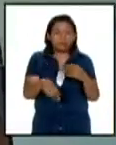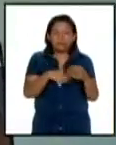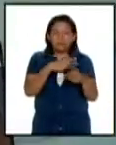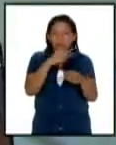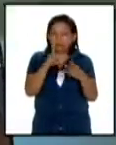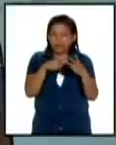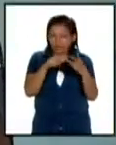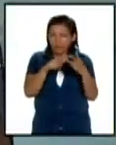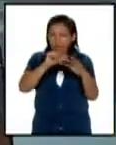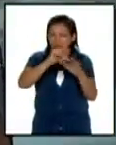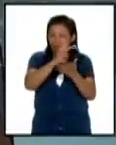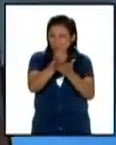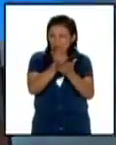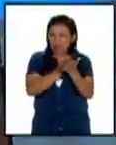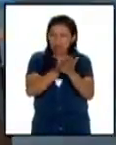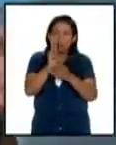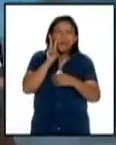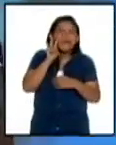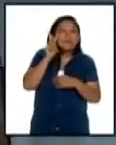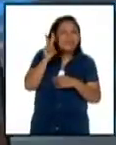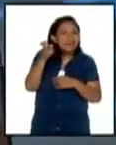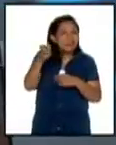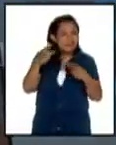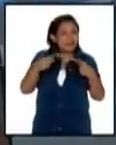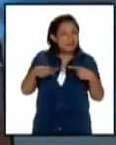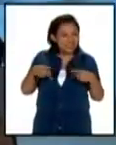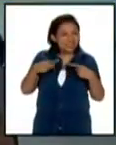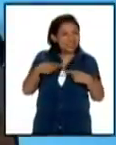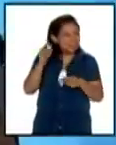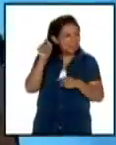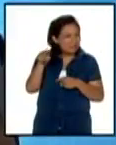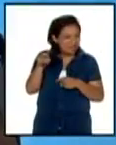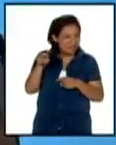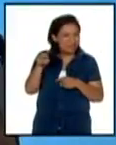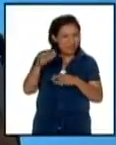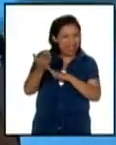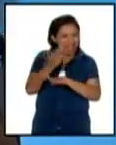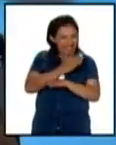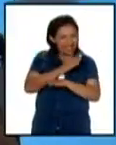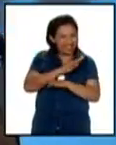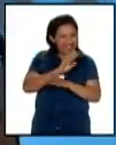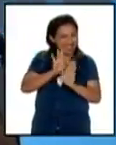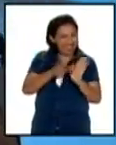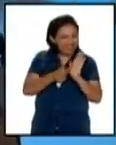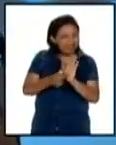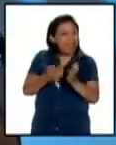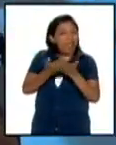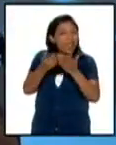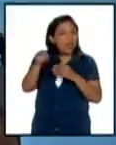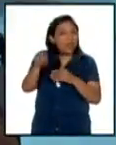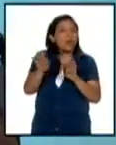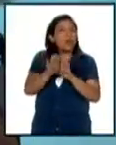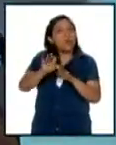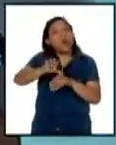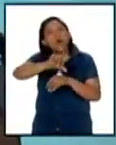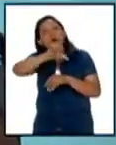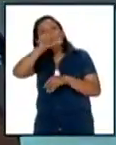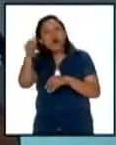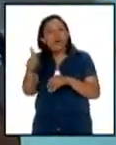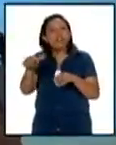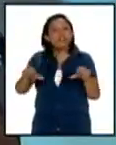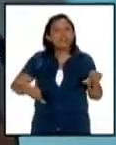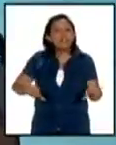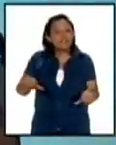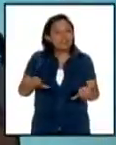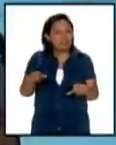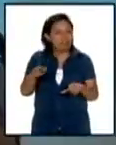parte, perdón, de nuestro programa, vamos a ver a esos mismos personajes que presentamos, pero los vamos a ver ahora en otro rol, en un rol